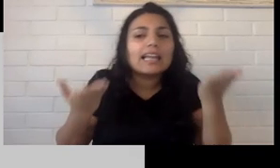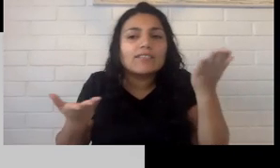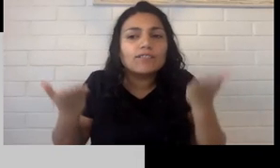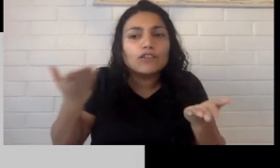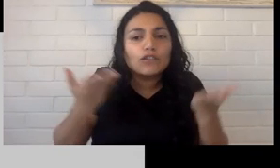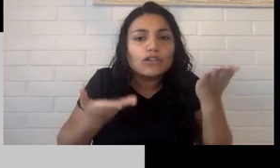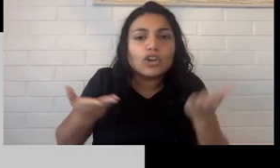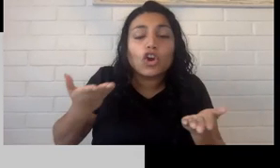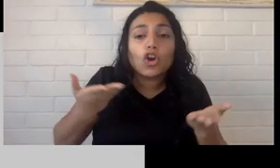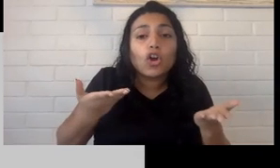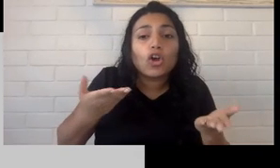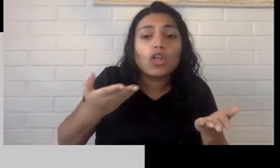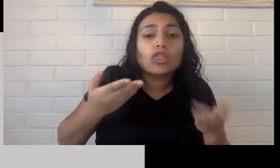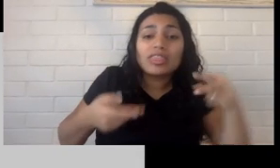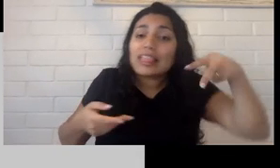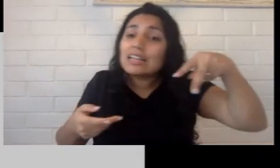del sodio